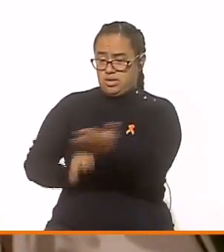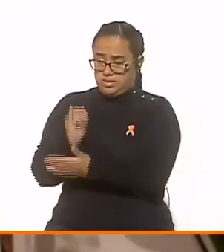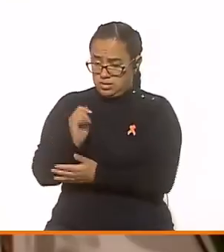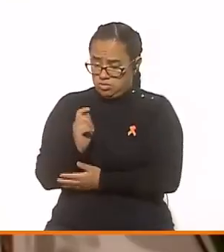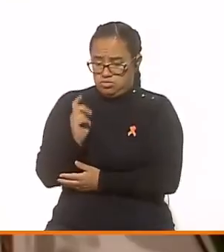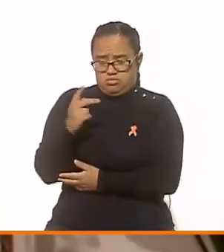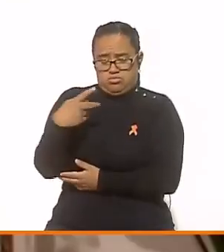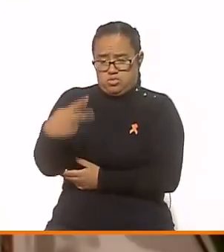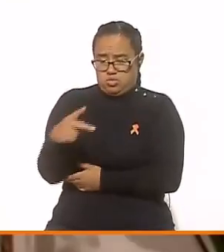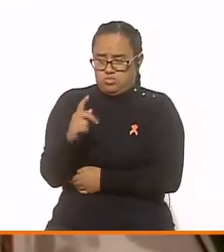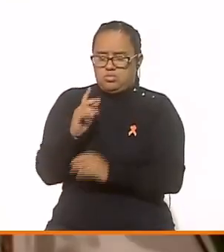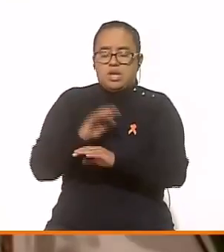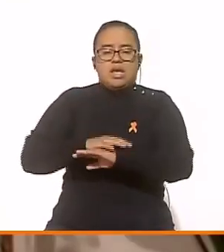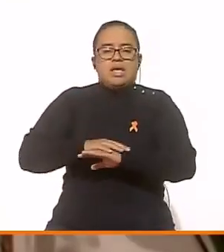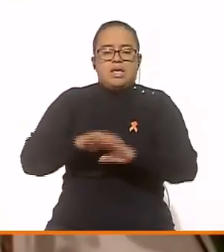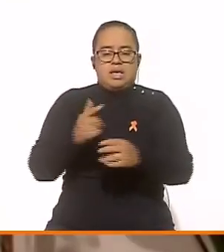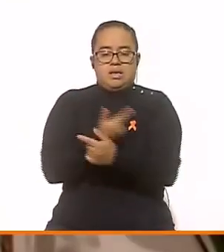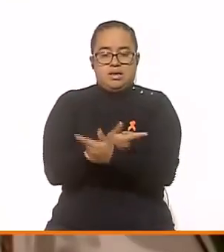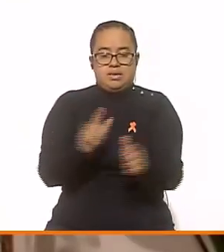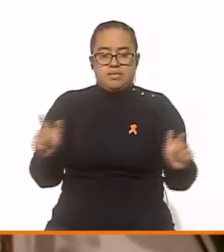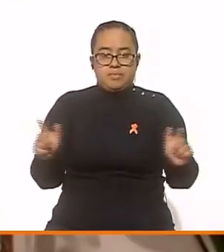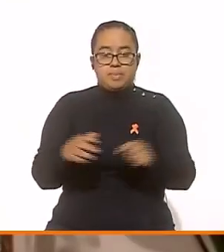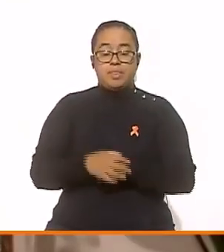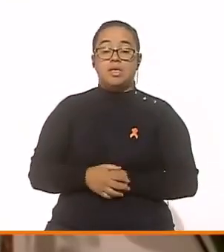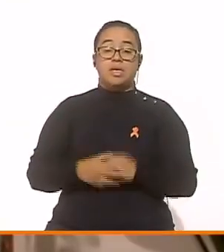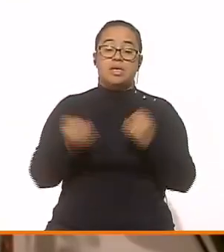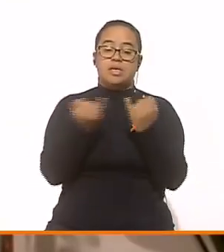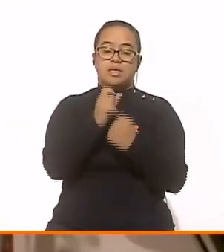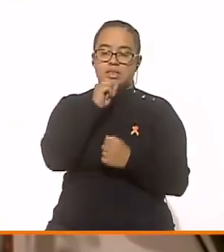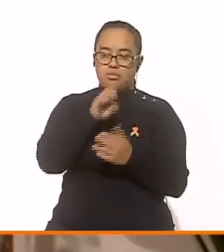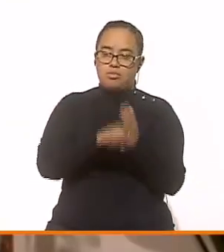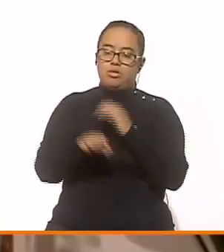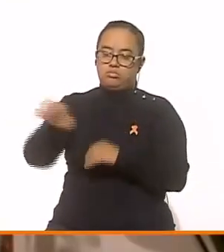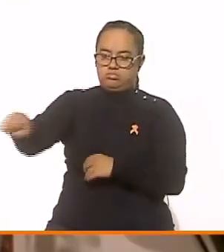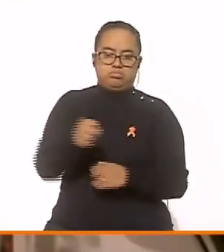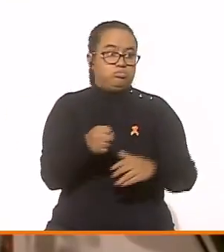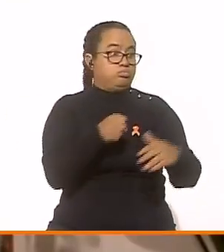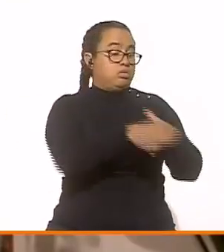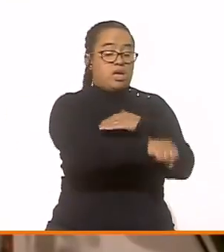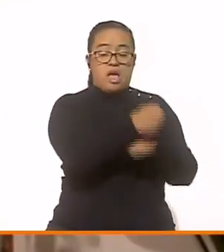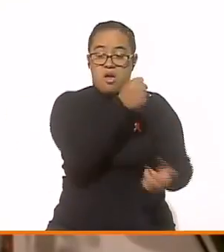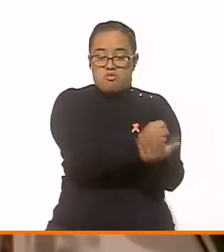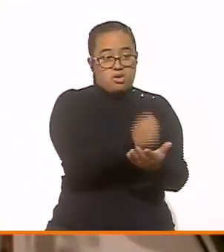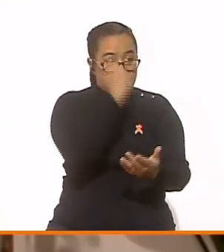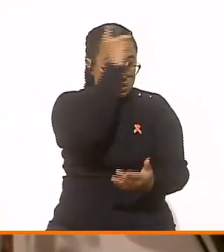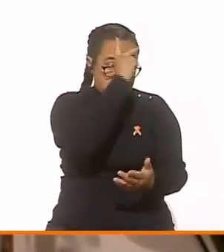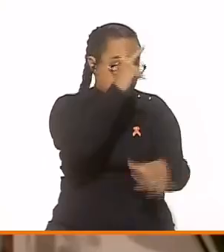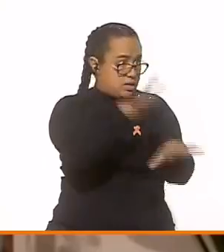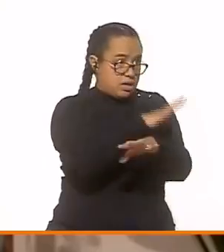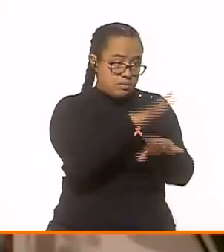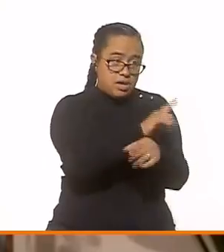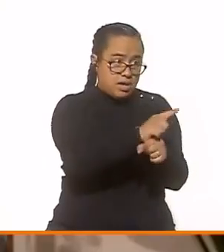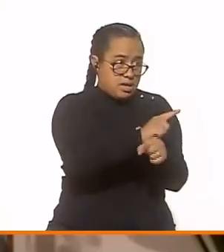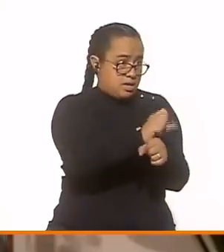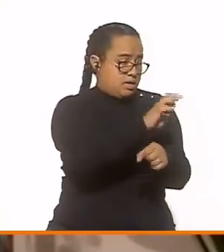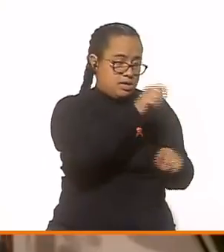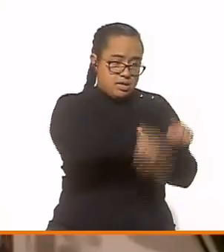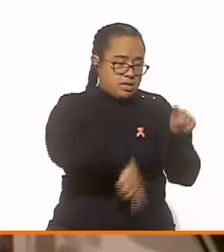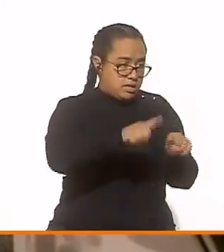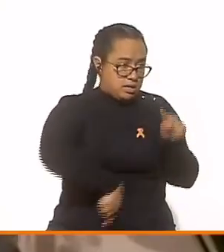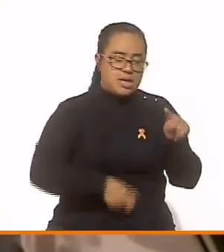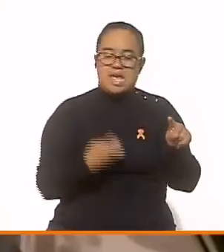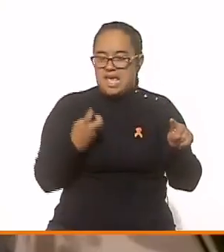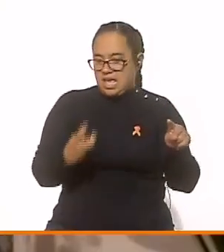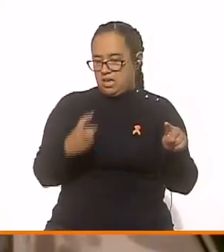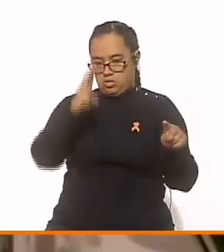haya tipificado como delito la tortura por tratar de corregir una orientación sexual, Sí. porque